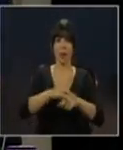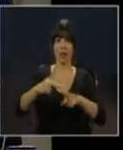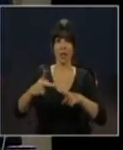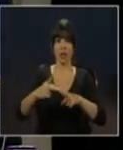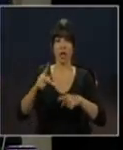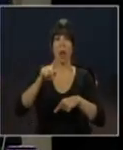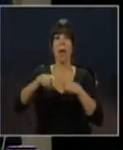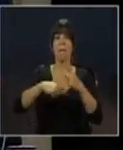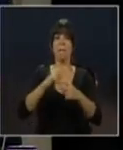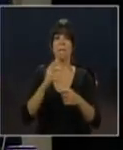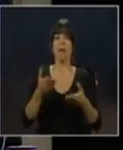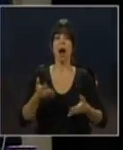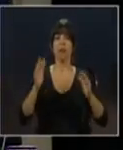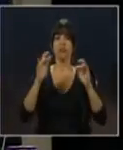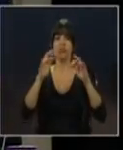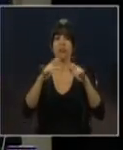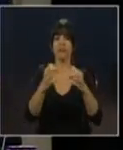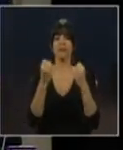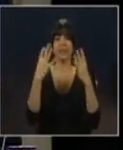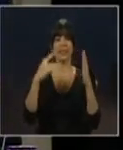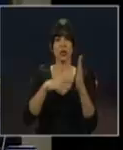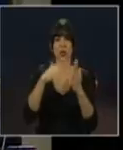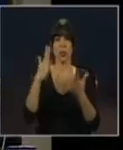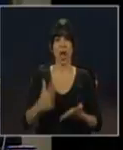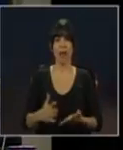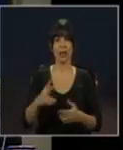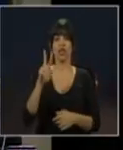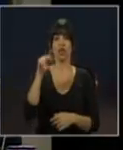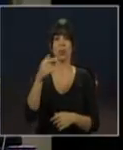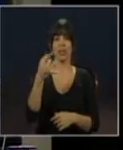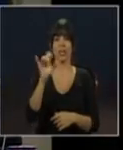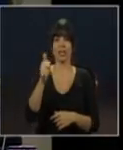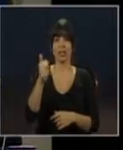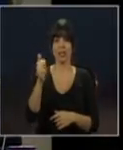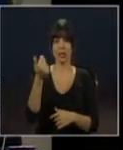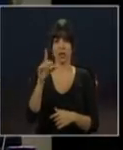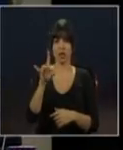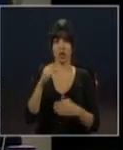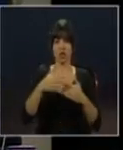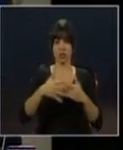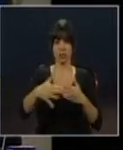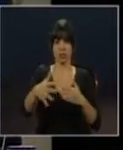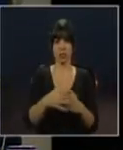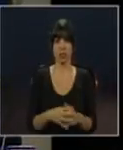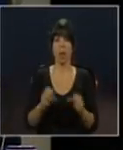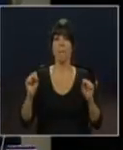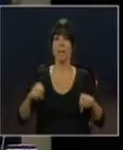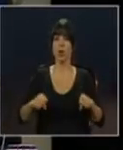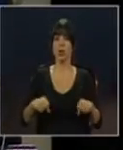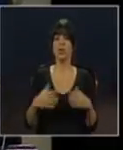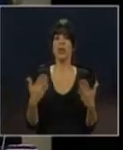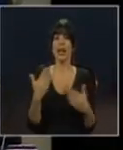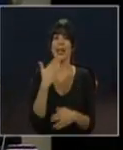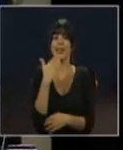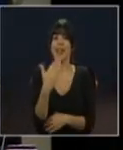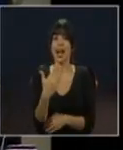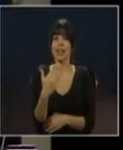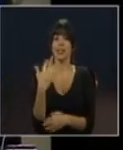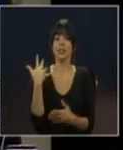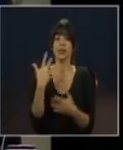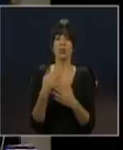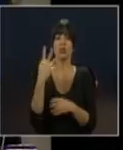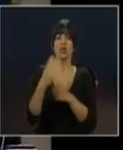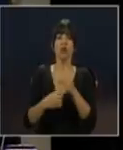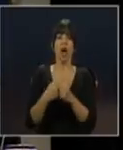que albergarán a miles de estudiantes a partir del 2018. Esto será posible gracias a que, tras décadas